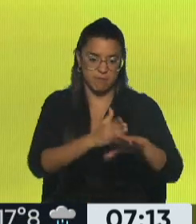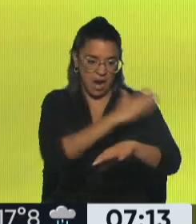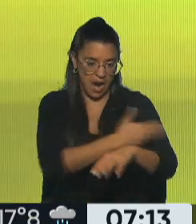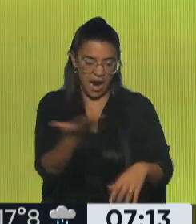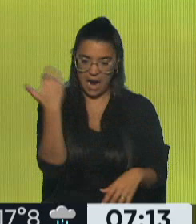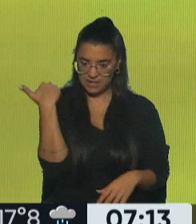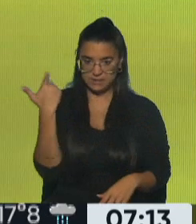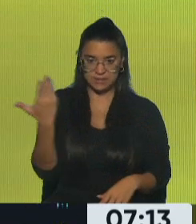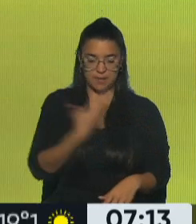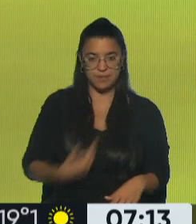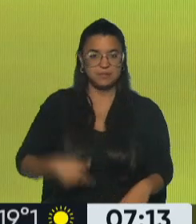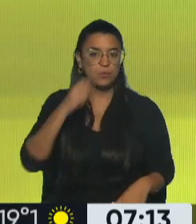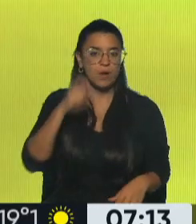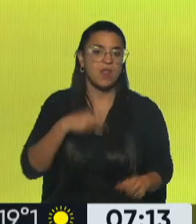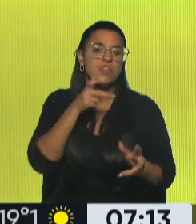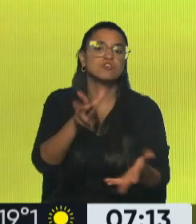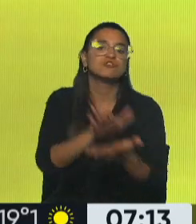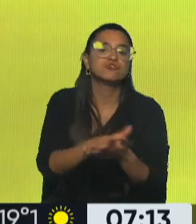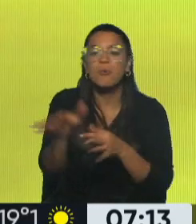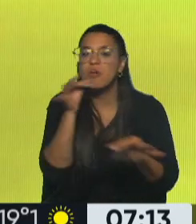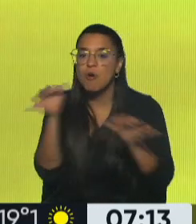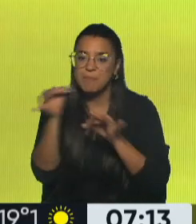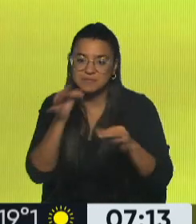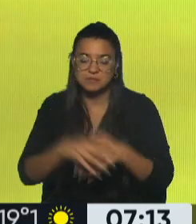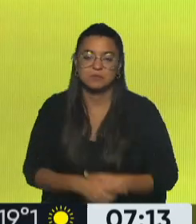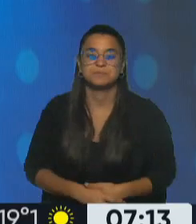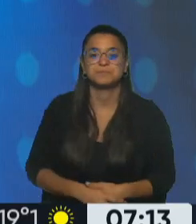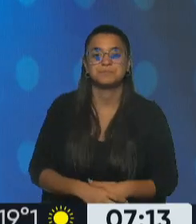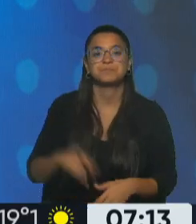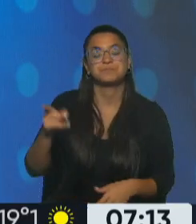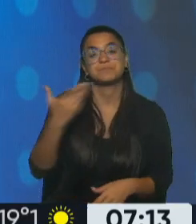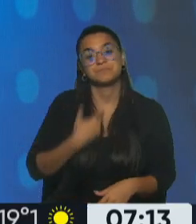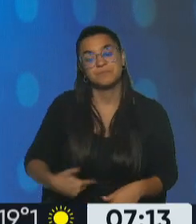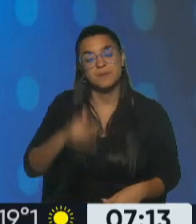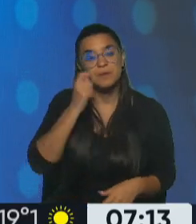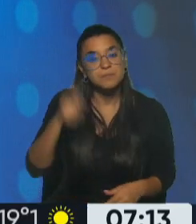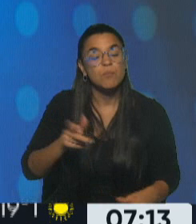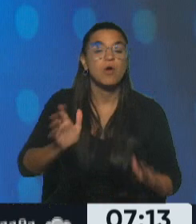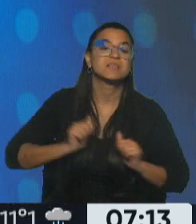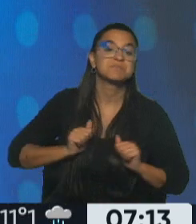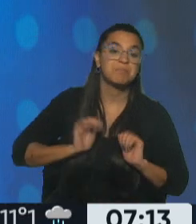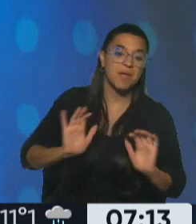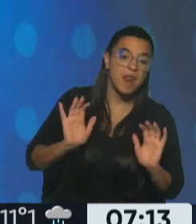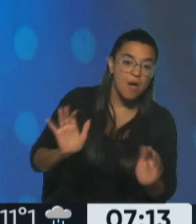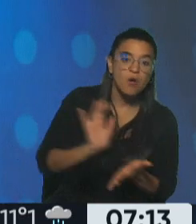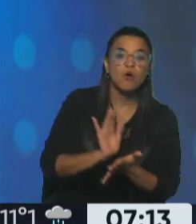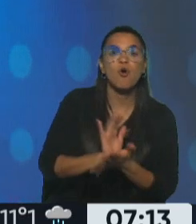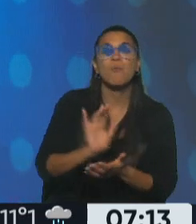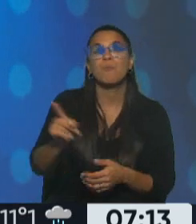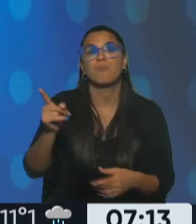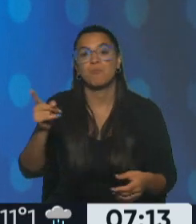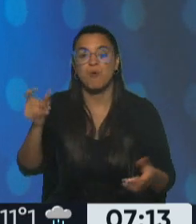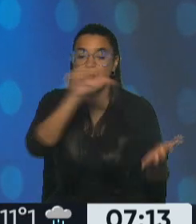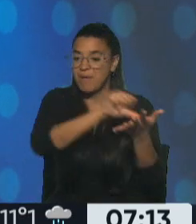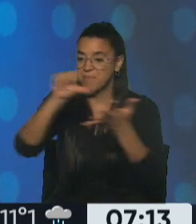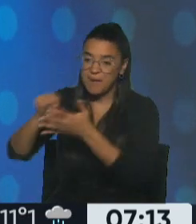selenski Sobre esa famosa conversación es decir que selenski por ahí hasta aguardaba la posibilidad de tener una especie de reunión bilateral con